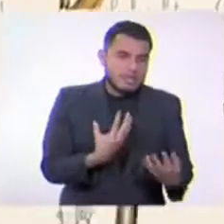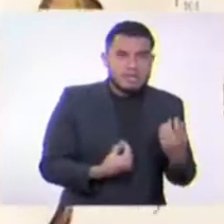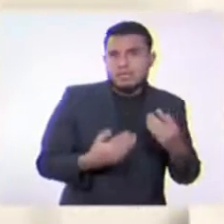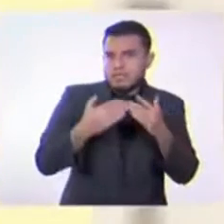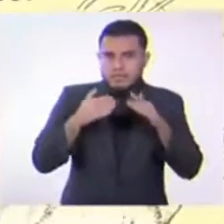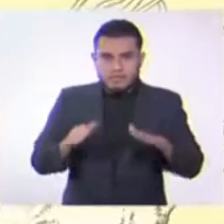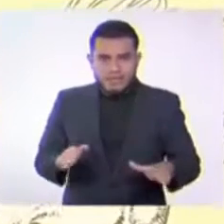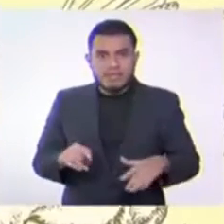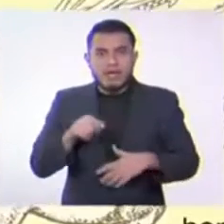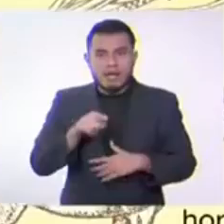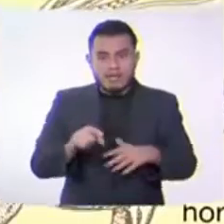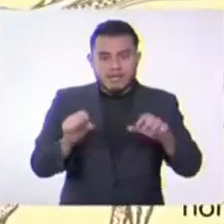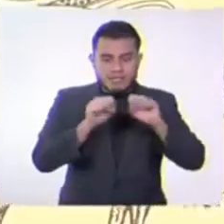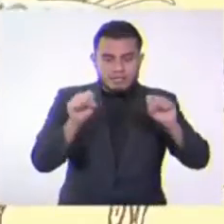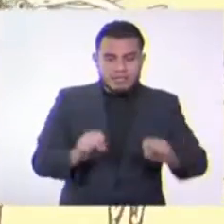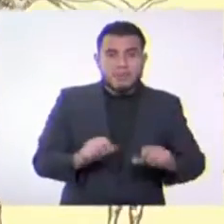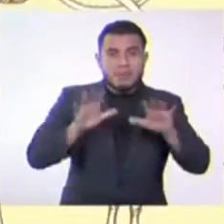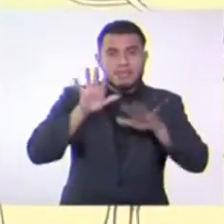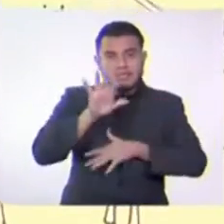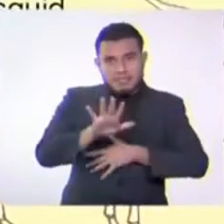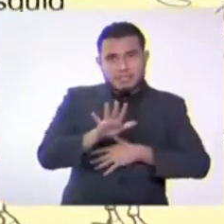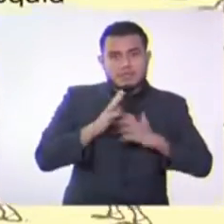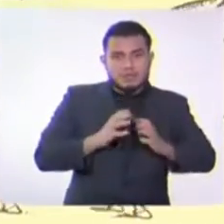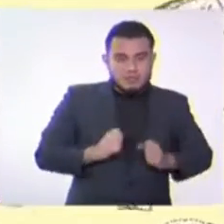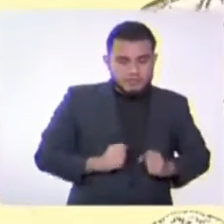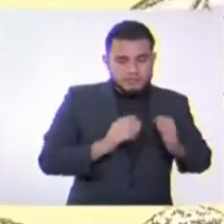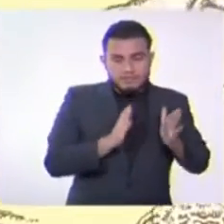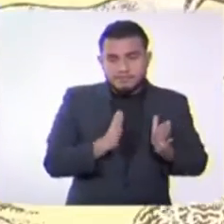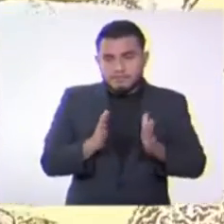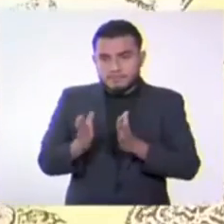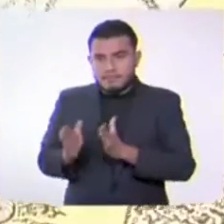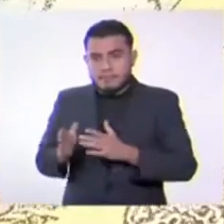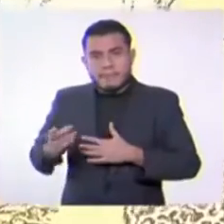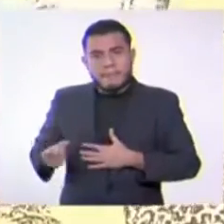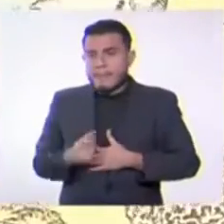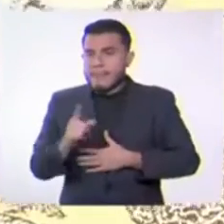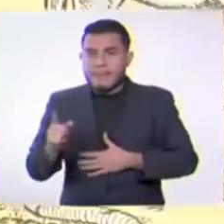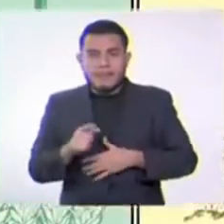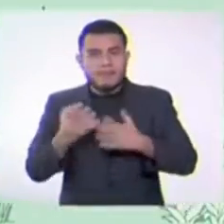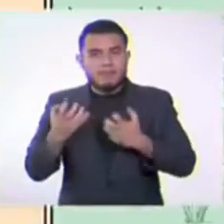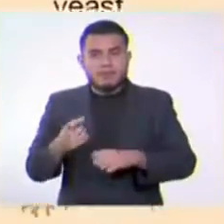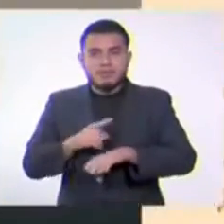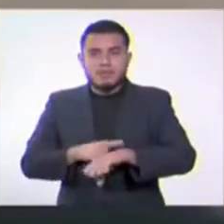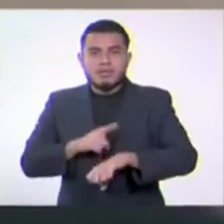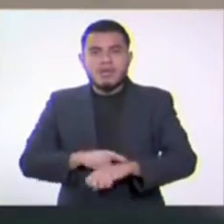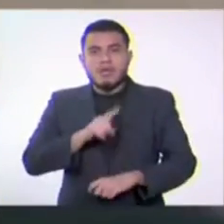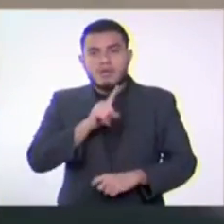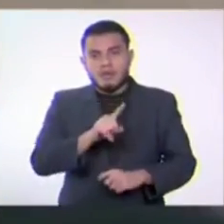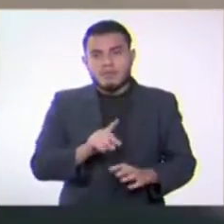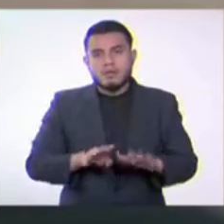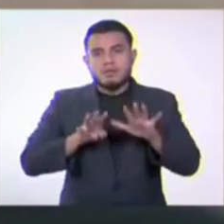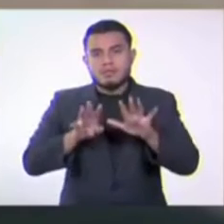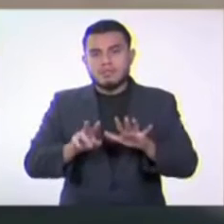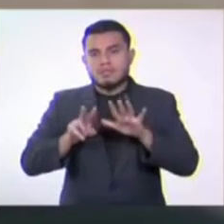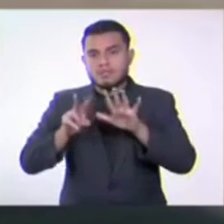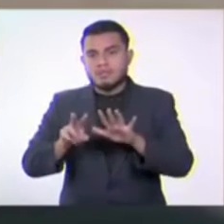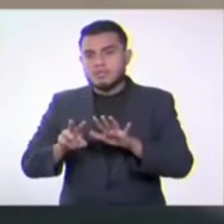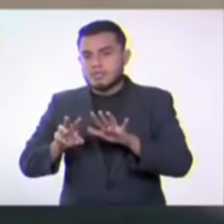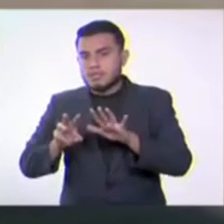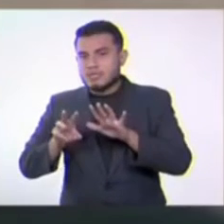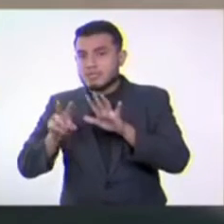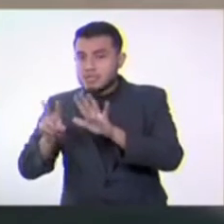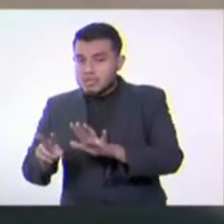el sistema de 5 reinos. Lastimosamente, no duraría mucho. En 1977, Carl